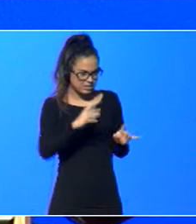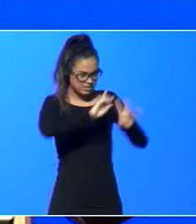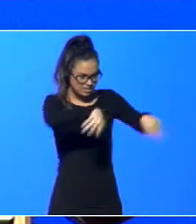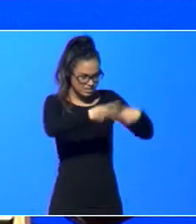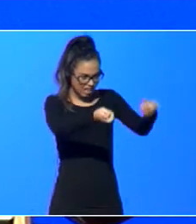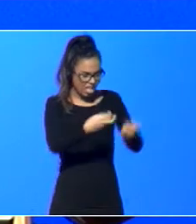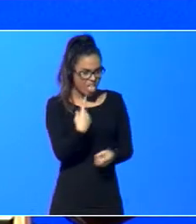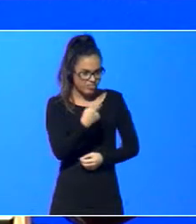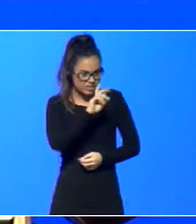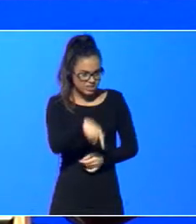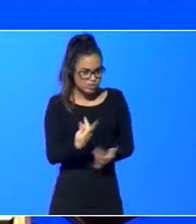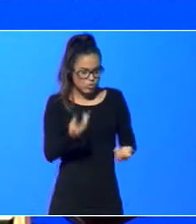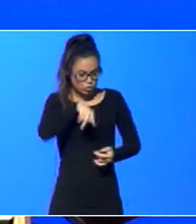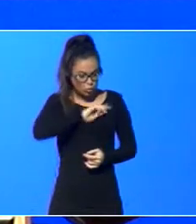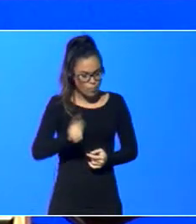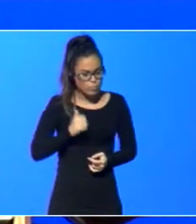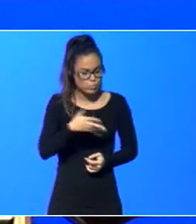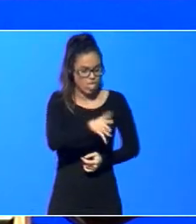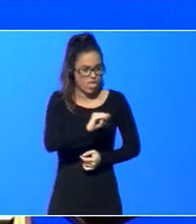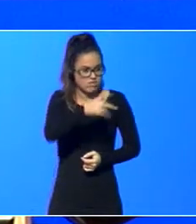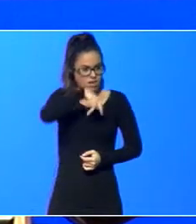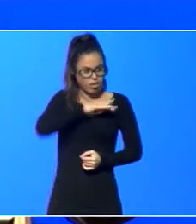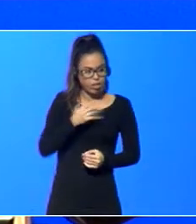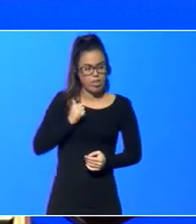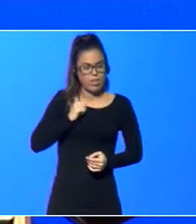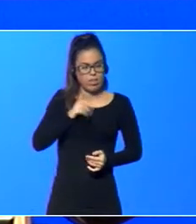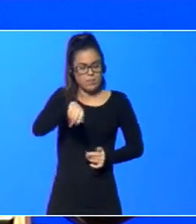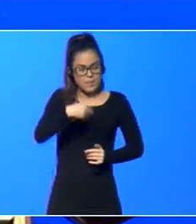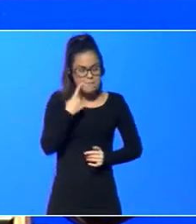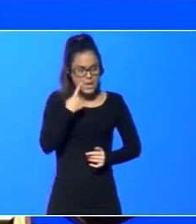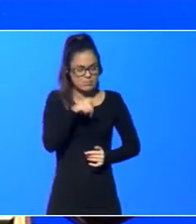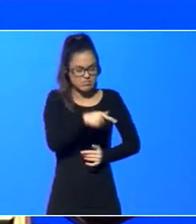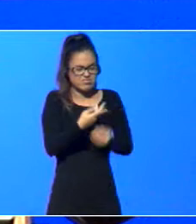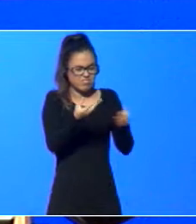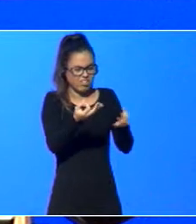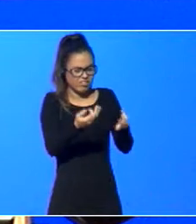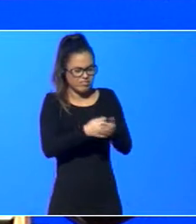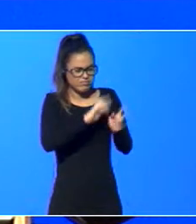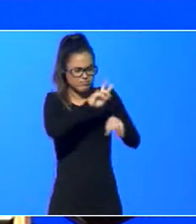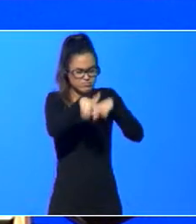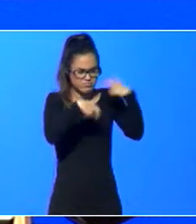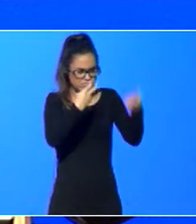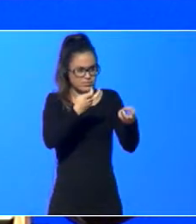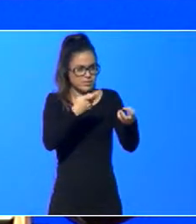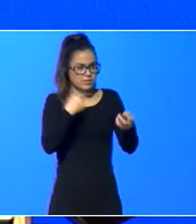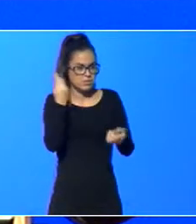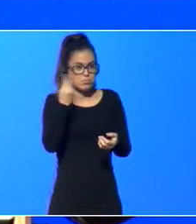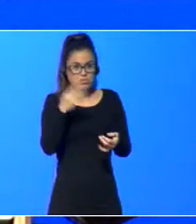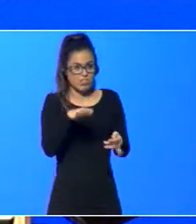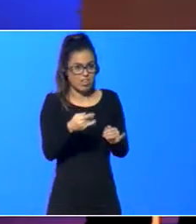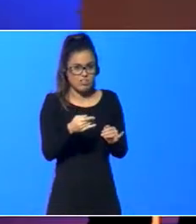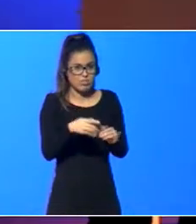oportunidad buenísima para en estos momentos poder darle una vuelta a lo que están suponiendo. Es la medida que yo creo que más se está implantando de alguna